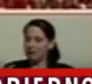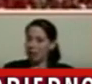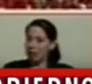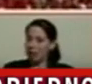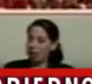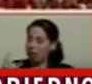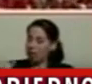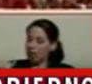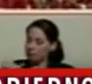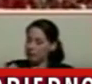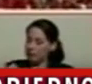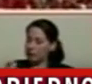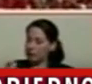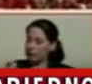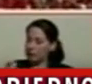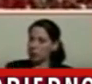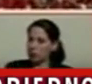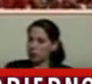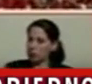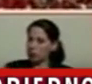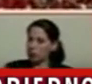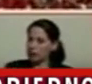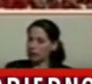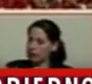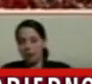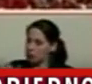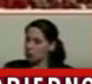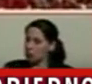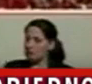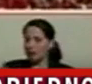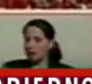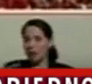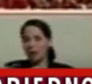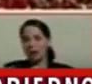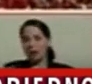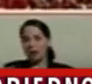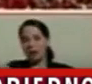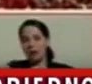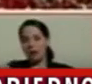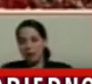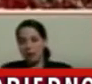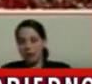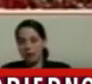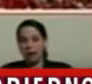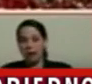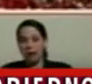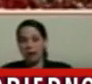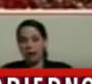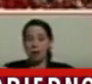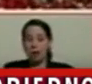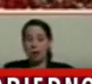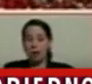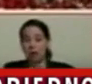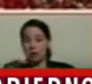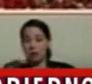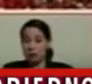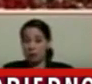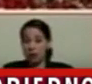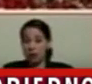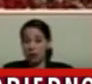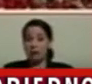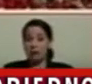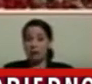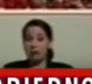no solo engañaron al personal que movilizaron Altamira, sino que los golpistas venezolanos en esta